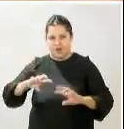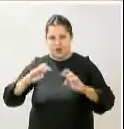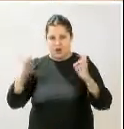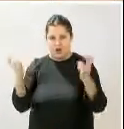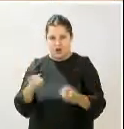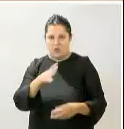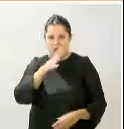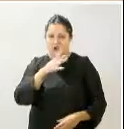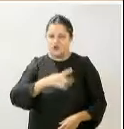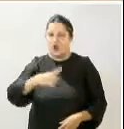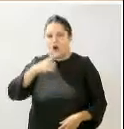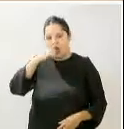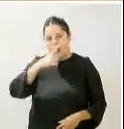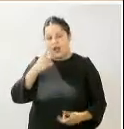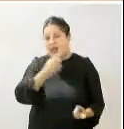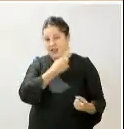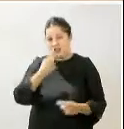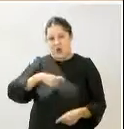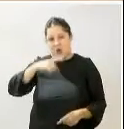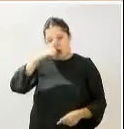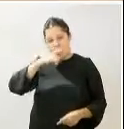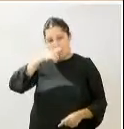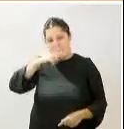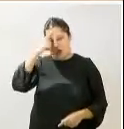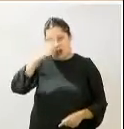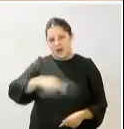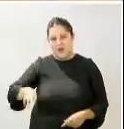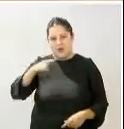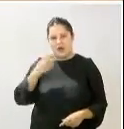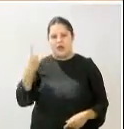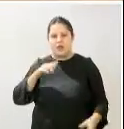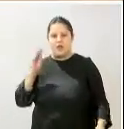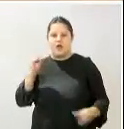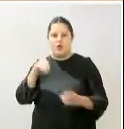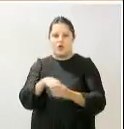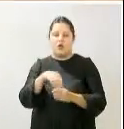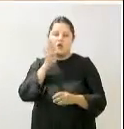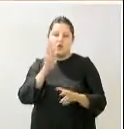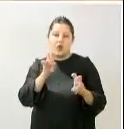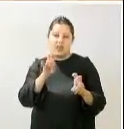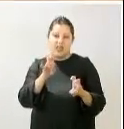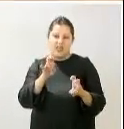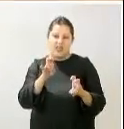esa memoria, incluirlo también en esa unidad didáctica que